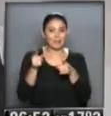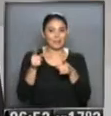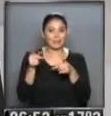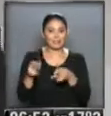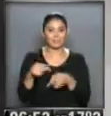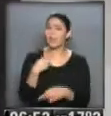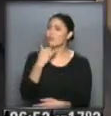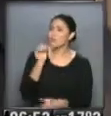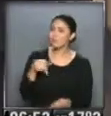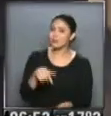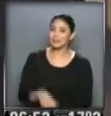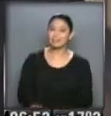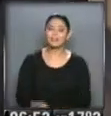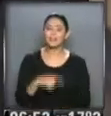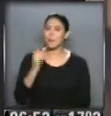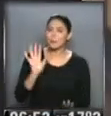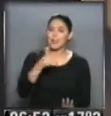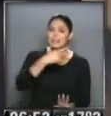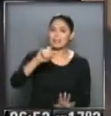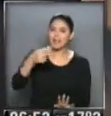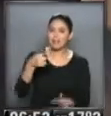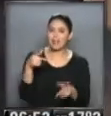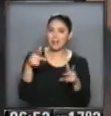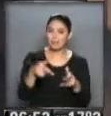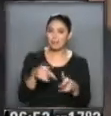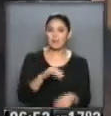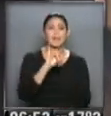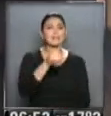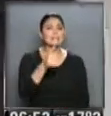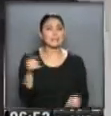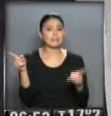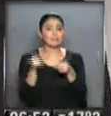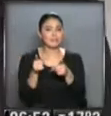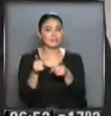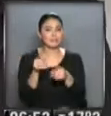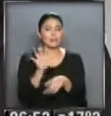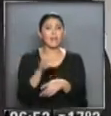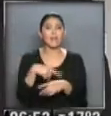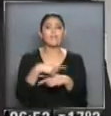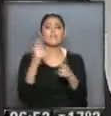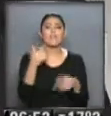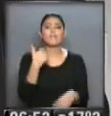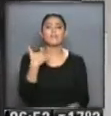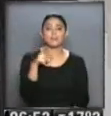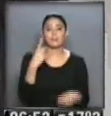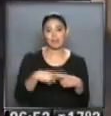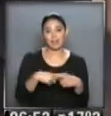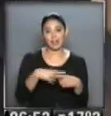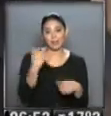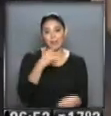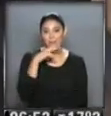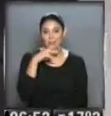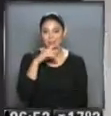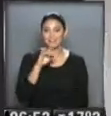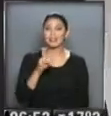viene. La semana que viene es la semana. La semana que viene es súper corta. Tenemos feriado, puente, jueves y viernes. Jueves y viernes, así es.